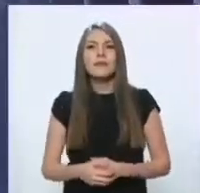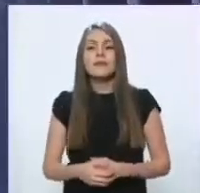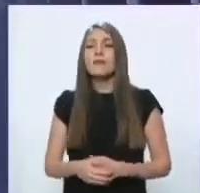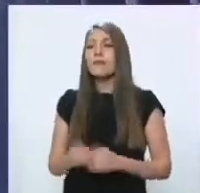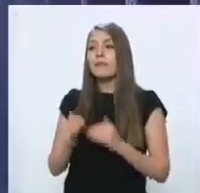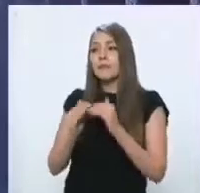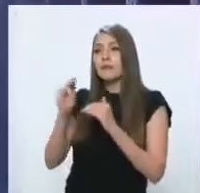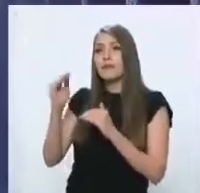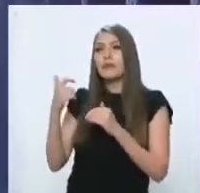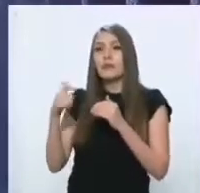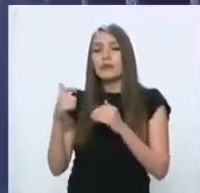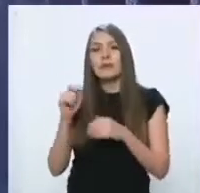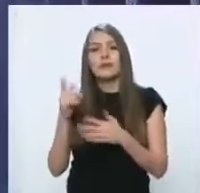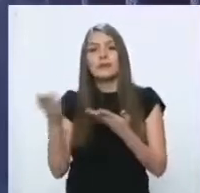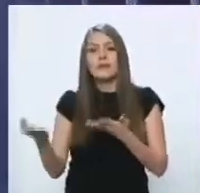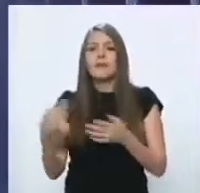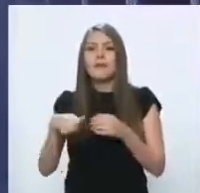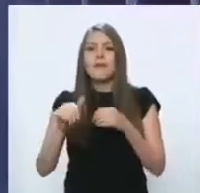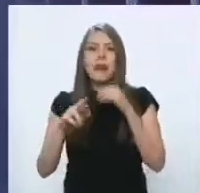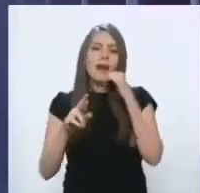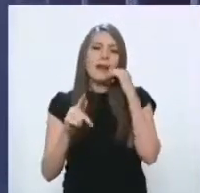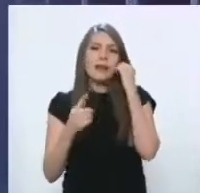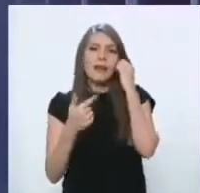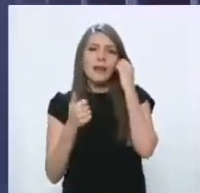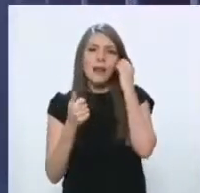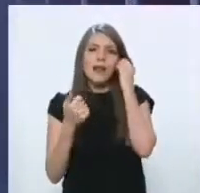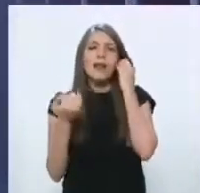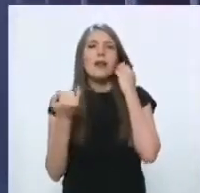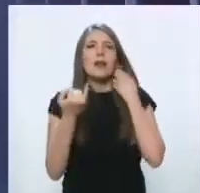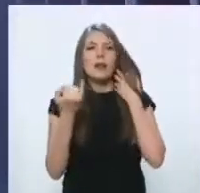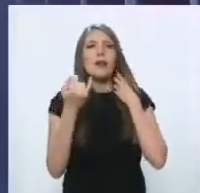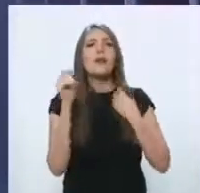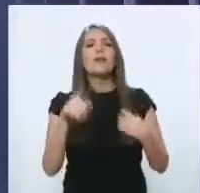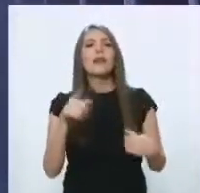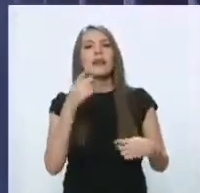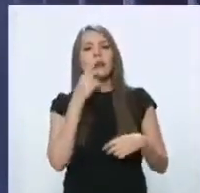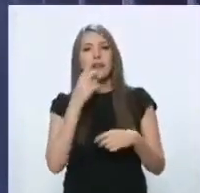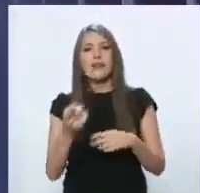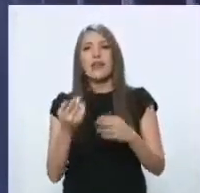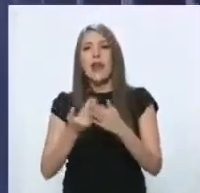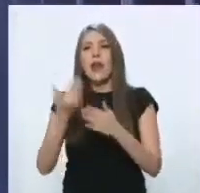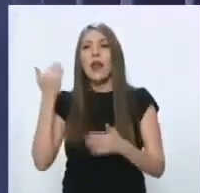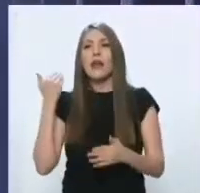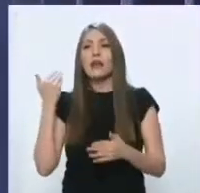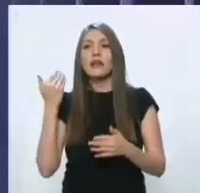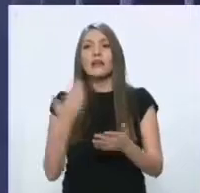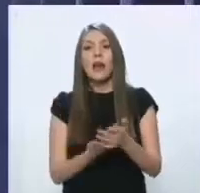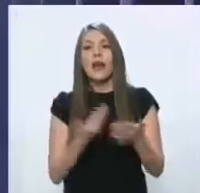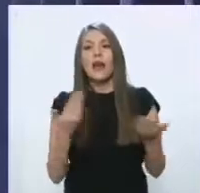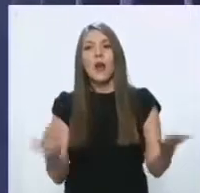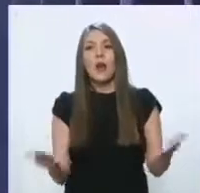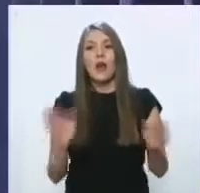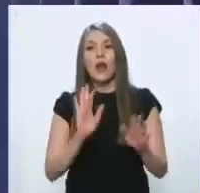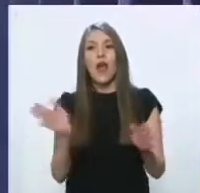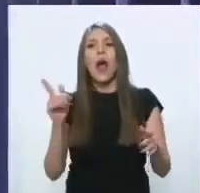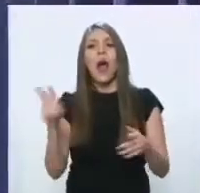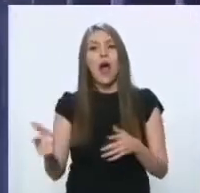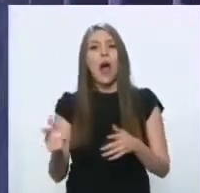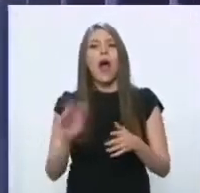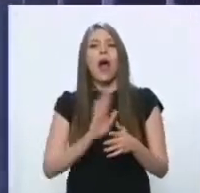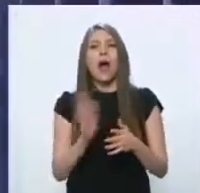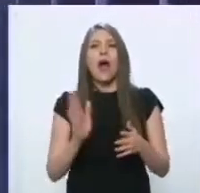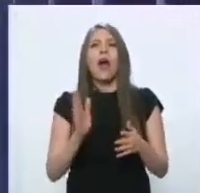además en un contexto en el que hemos visto que grandes corporaciones, a diferencia de lo que se hacía antes, están cumpliendo con sus impuestos, con